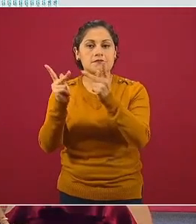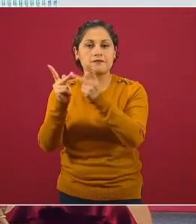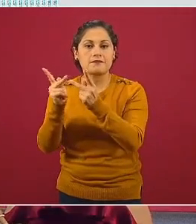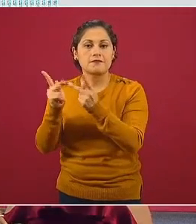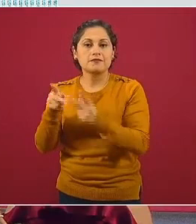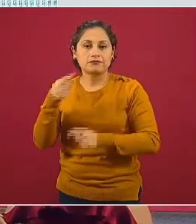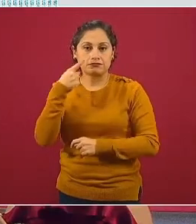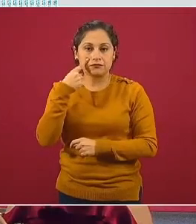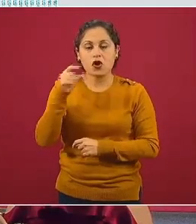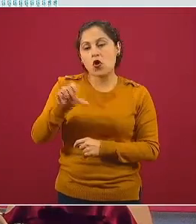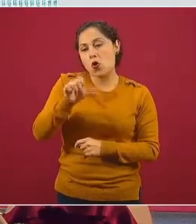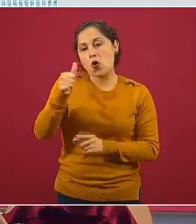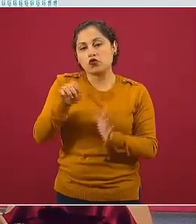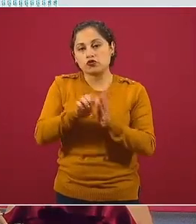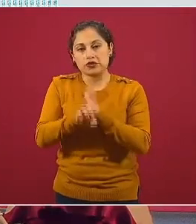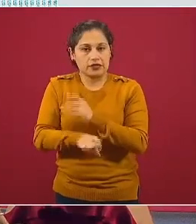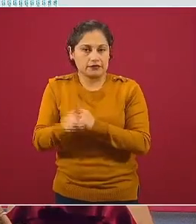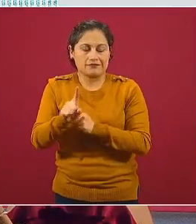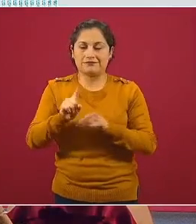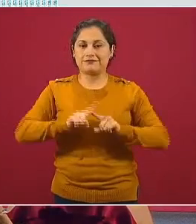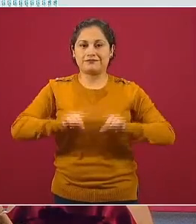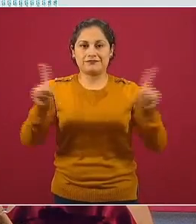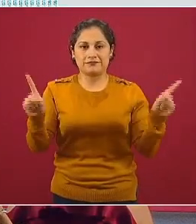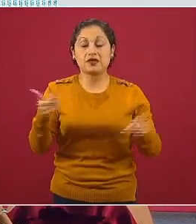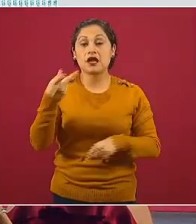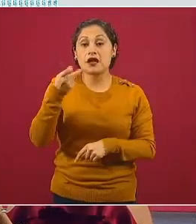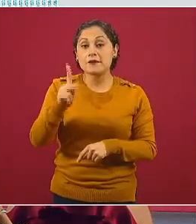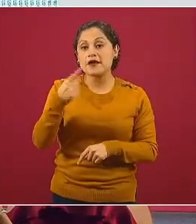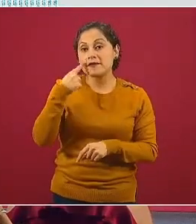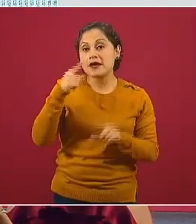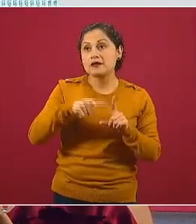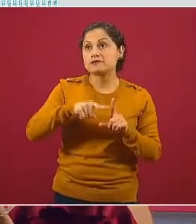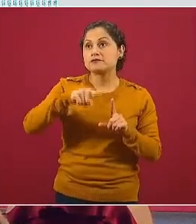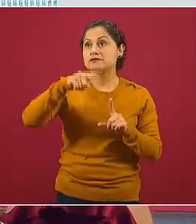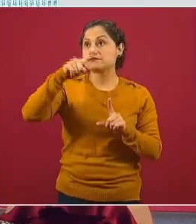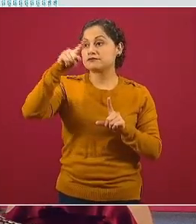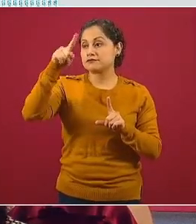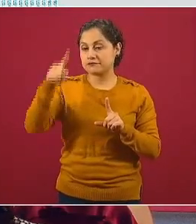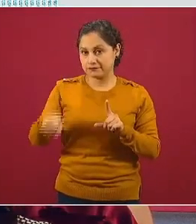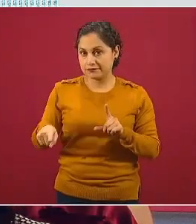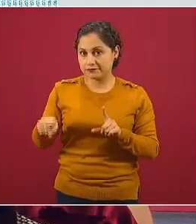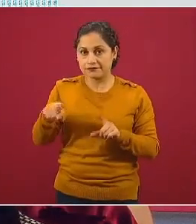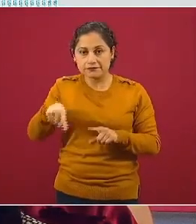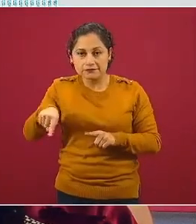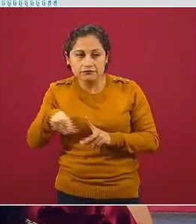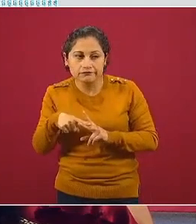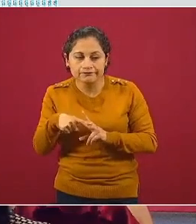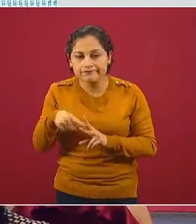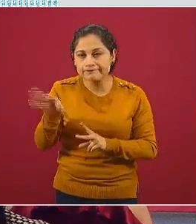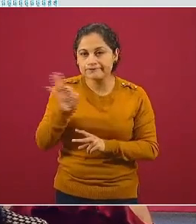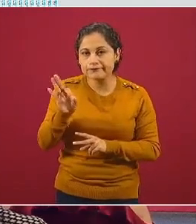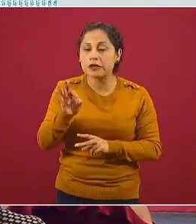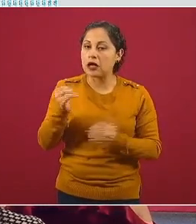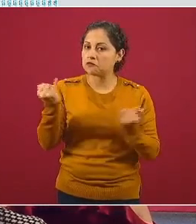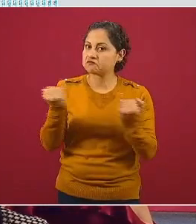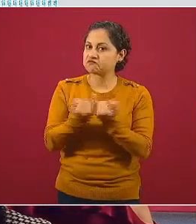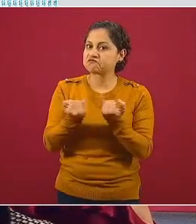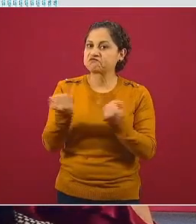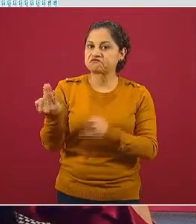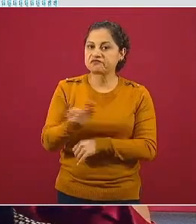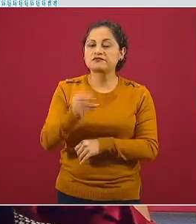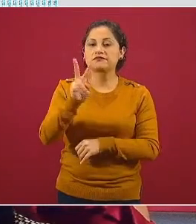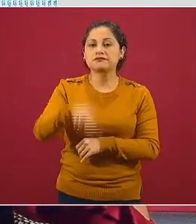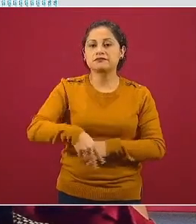ejemplos donde no, pero vemos donde llegó al pico y empezó a descender y vamos en buen sentido. No pierdan de vista,